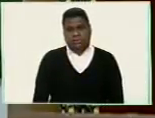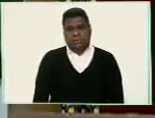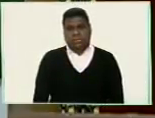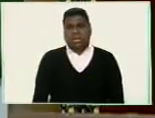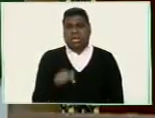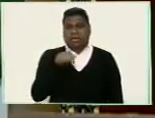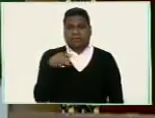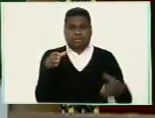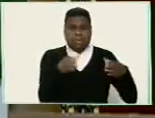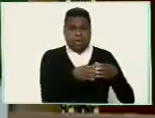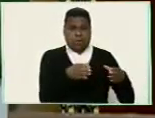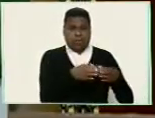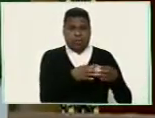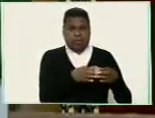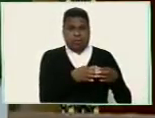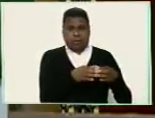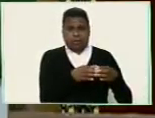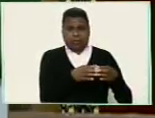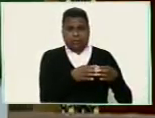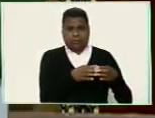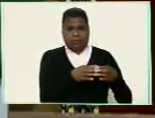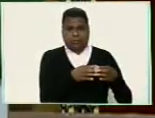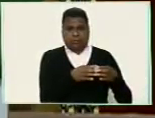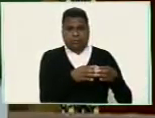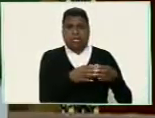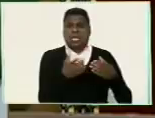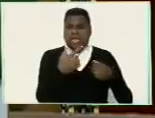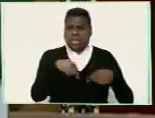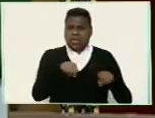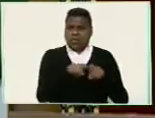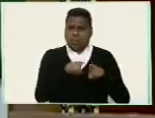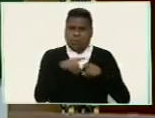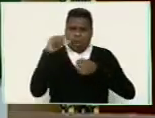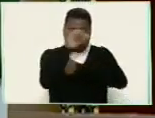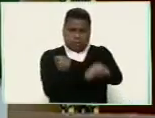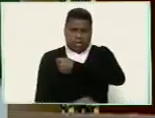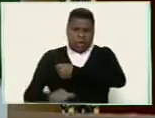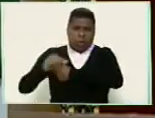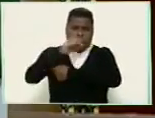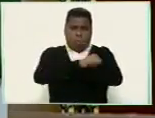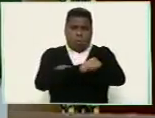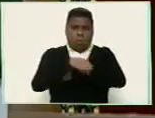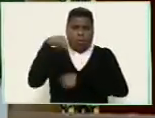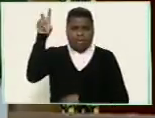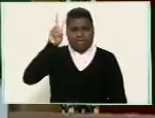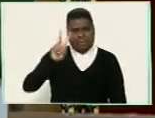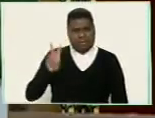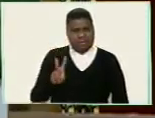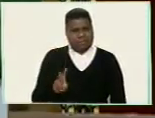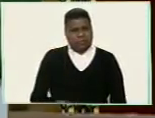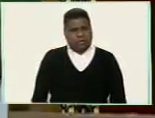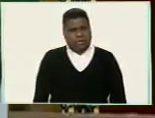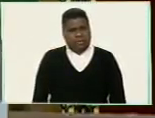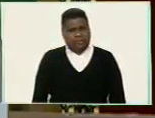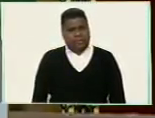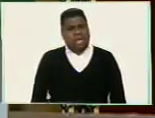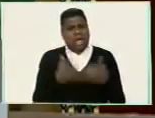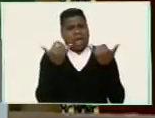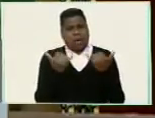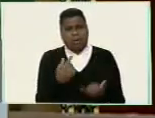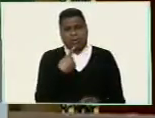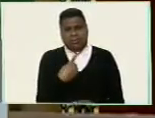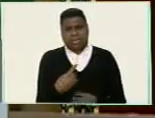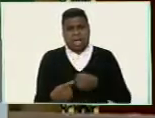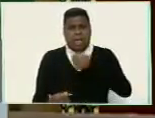que funge como el escudo político protector de la República en este momento. Y para eso voy a darle la palabra